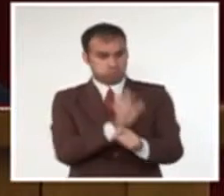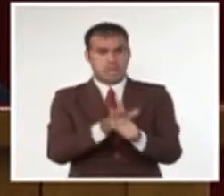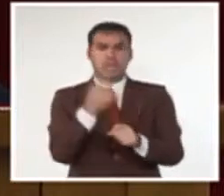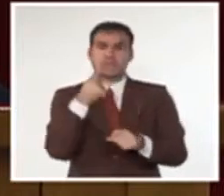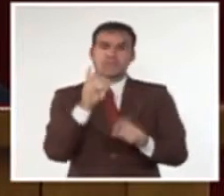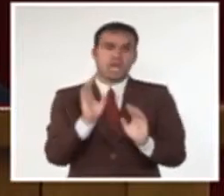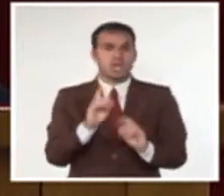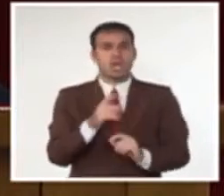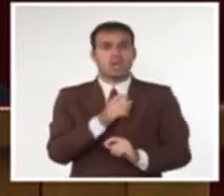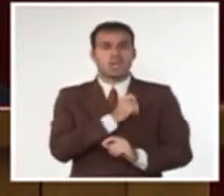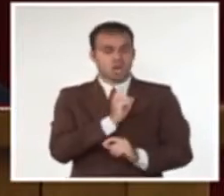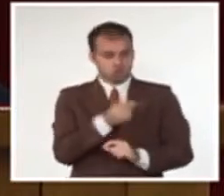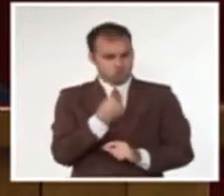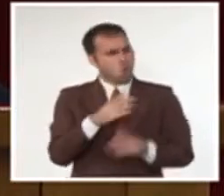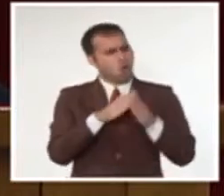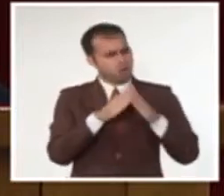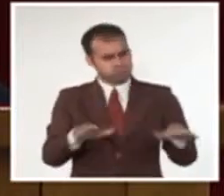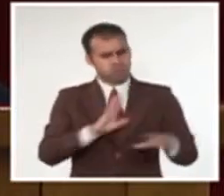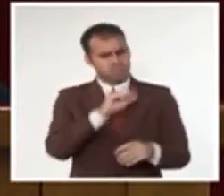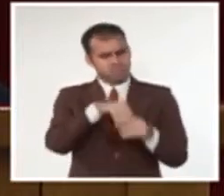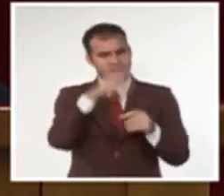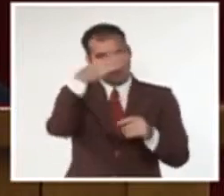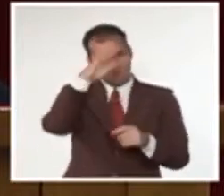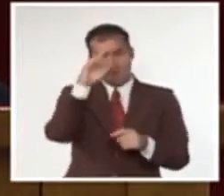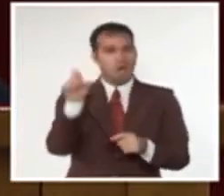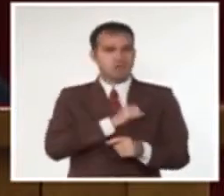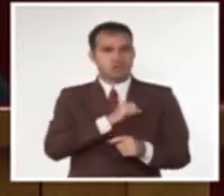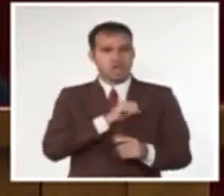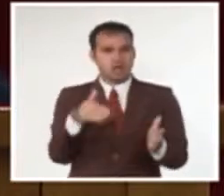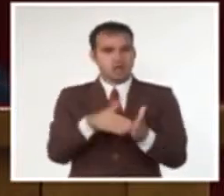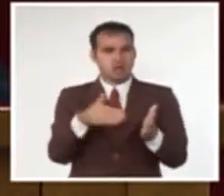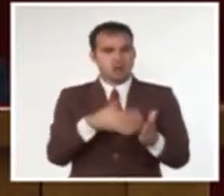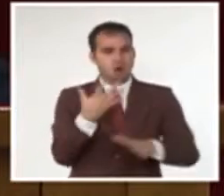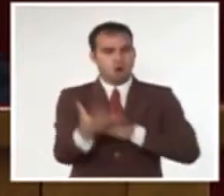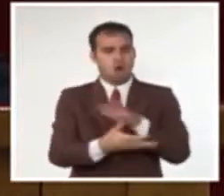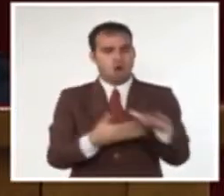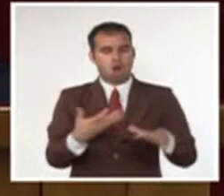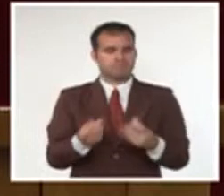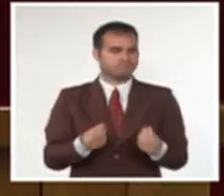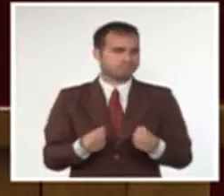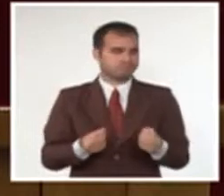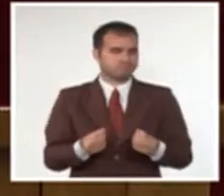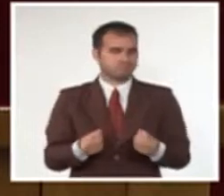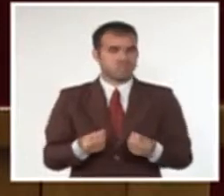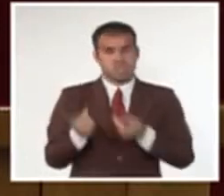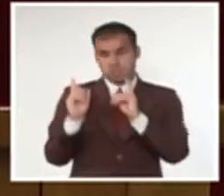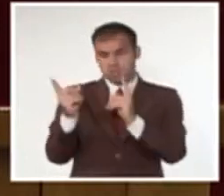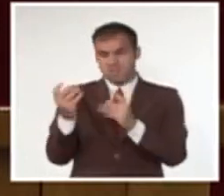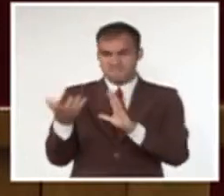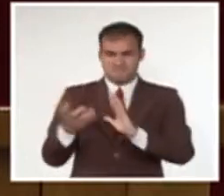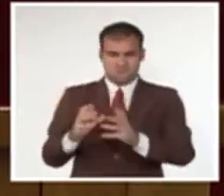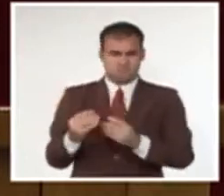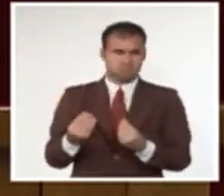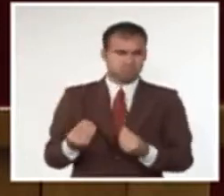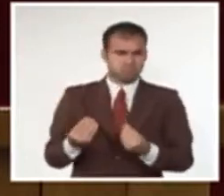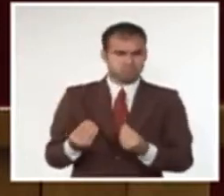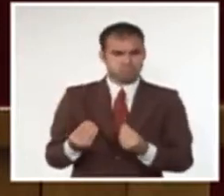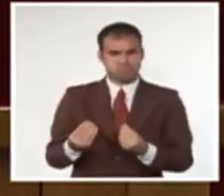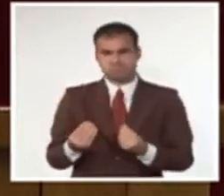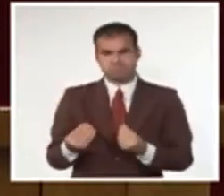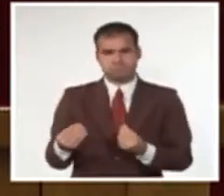la paz y la tranquilidad ciudadanas. Esta política vil y genocida, marcadamente